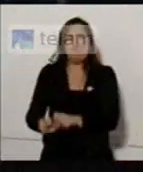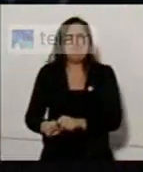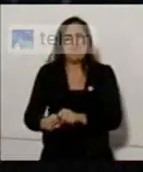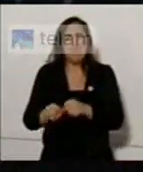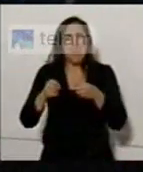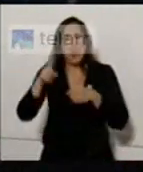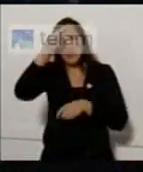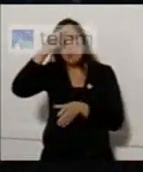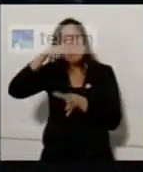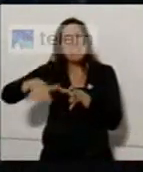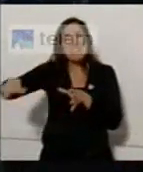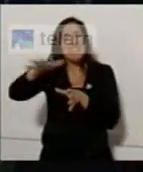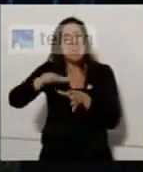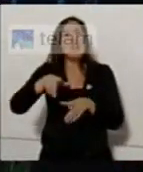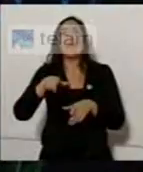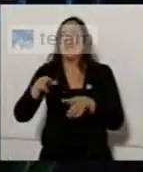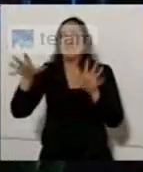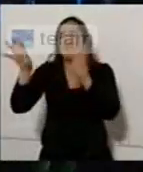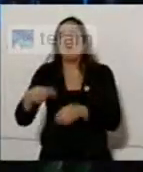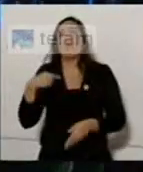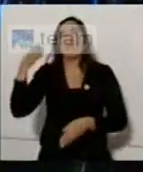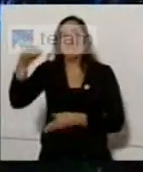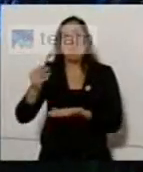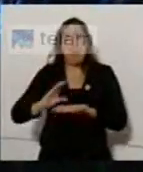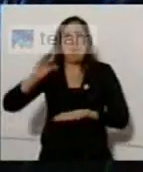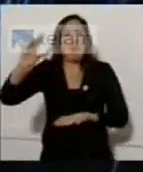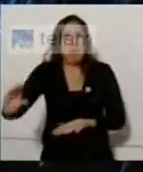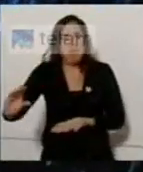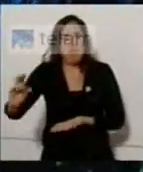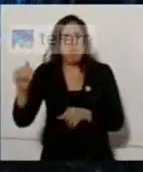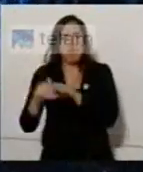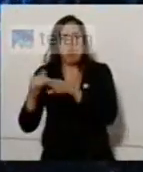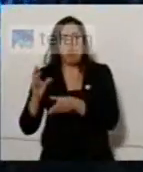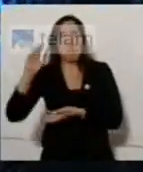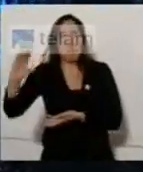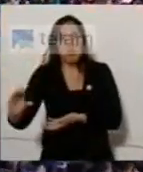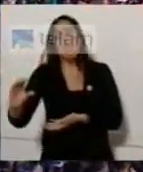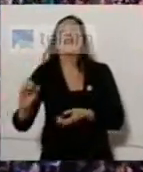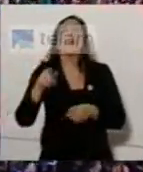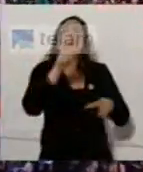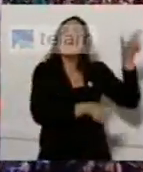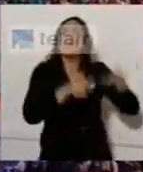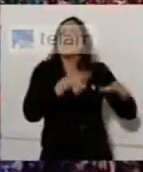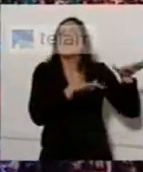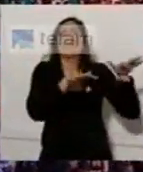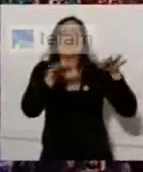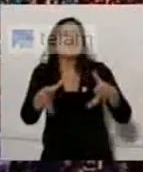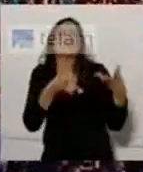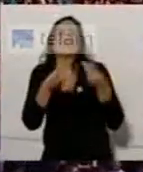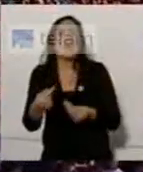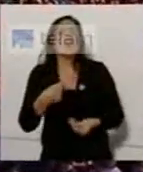cómo se volcó el pueblo solidario. Y también algo maravilloso que me llenó el